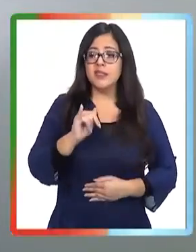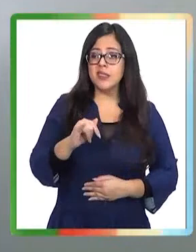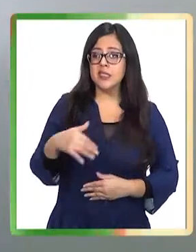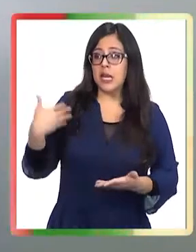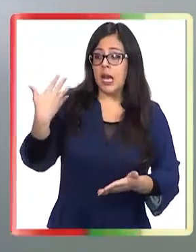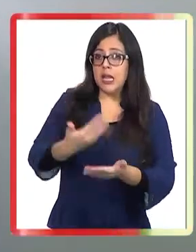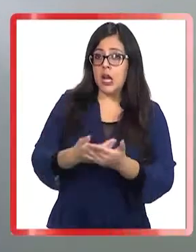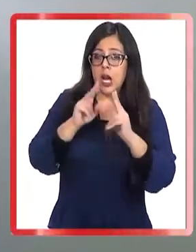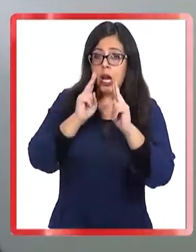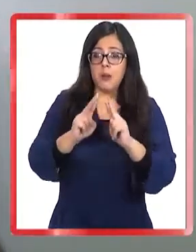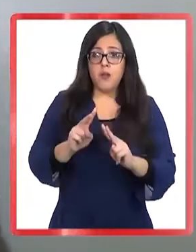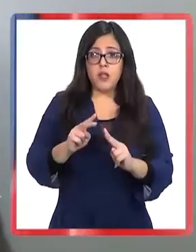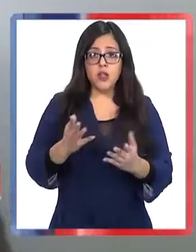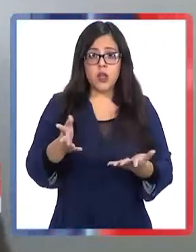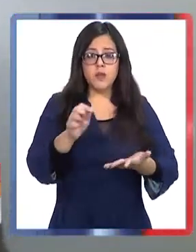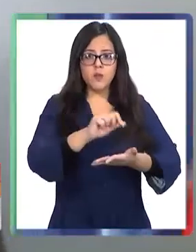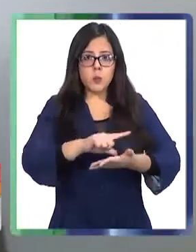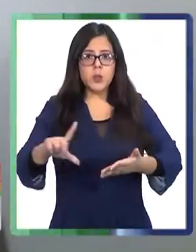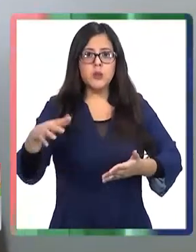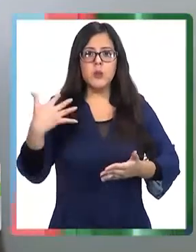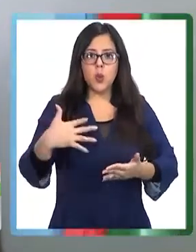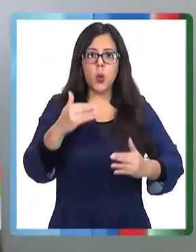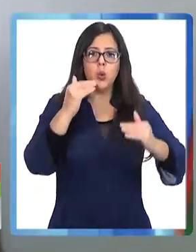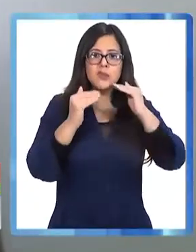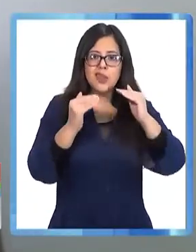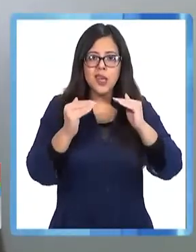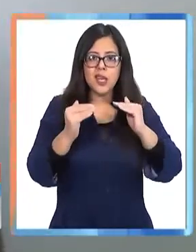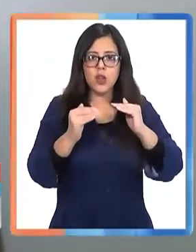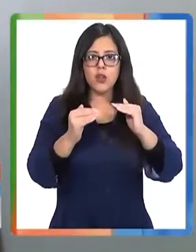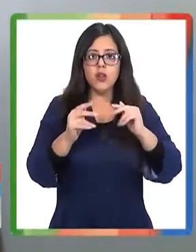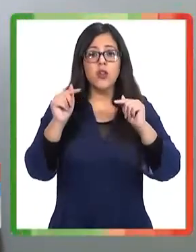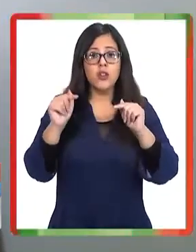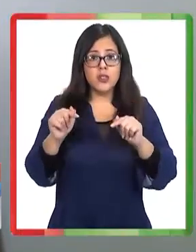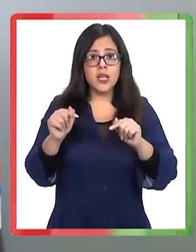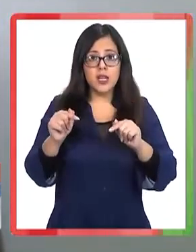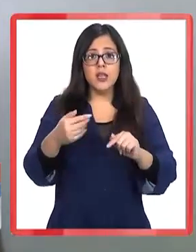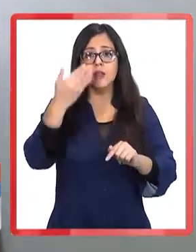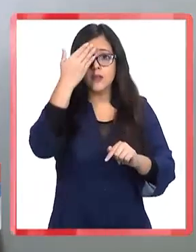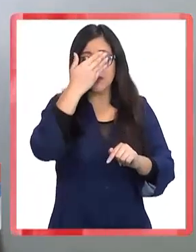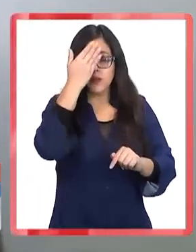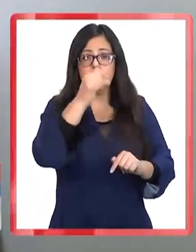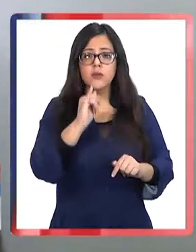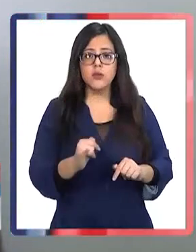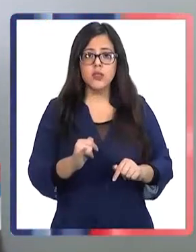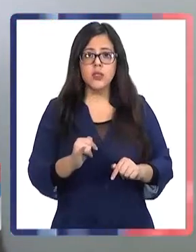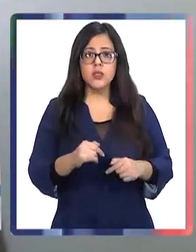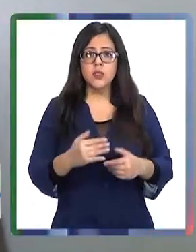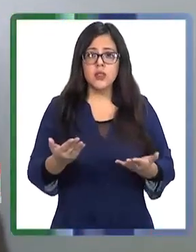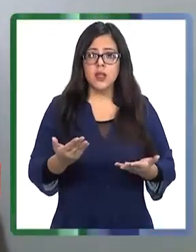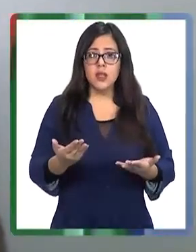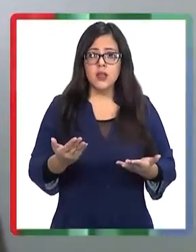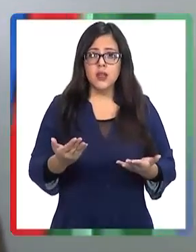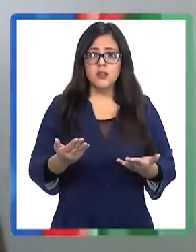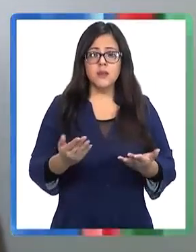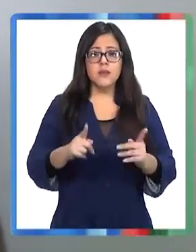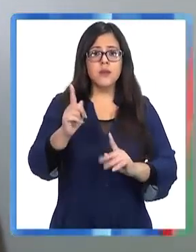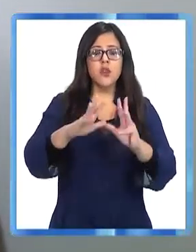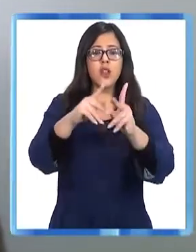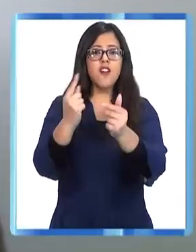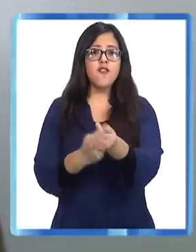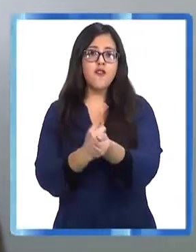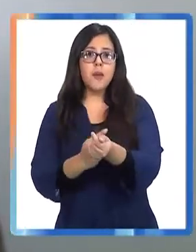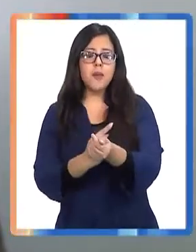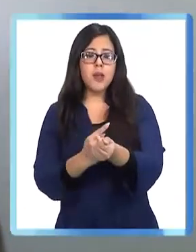Efectivamente, estos días hemos visto un incremento significativo de menores de edad, lo cual nos tiene mayormente preocupados, sobre todo